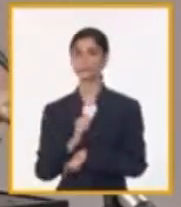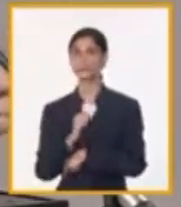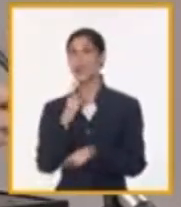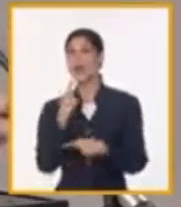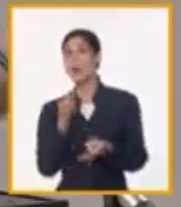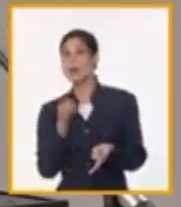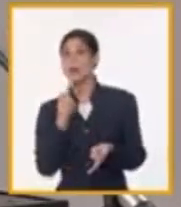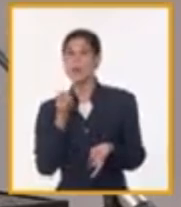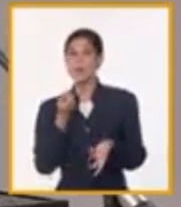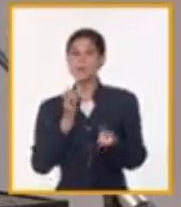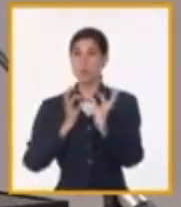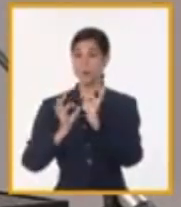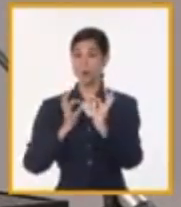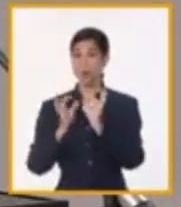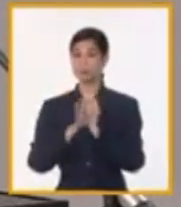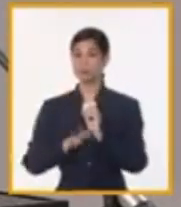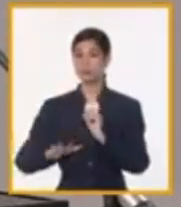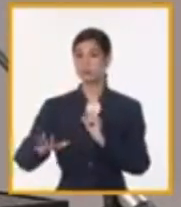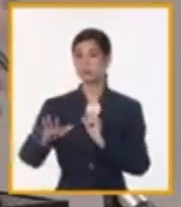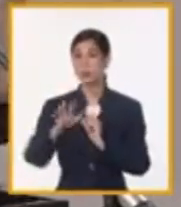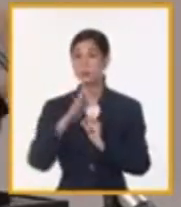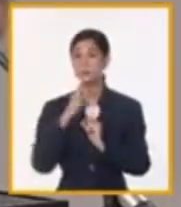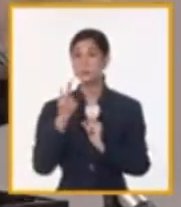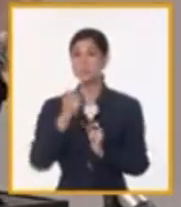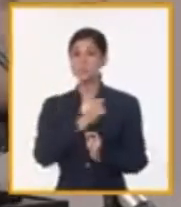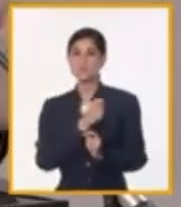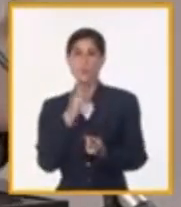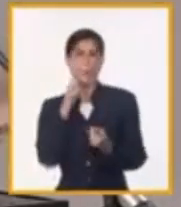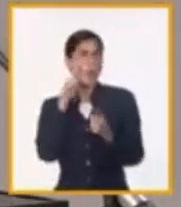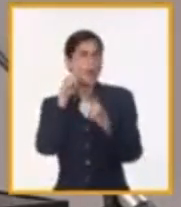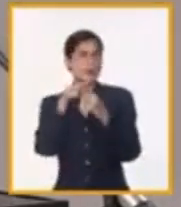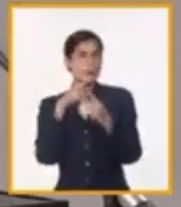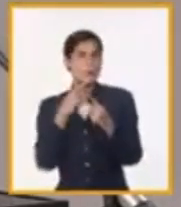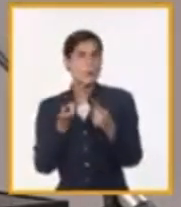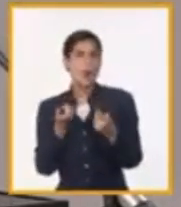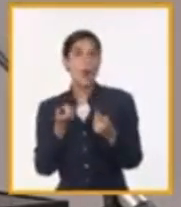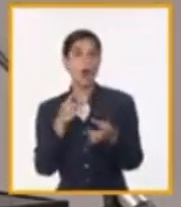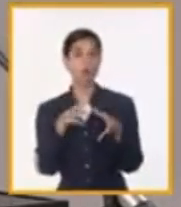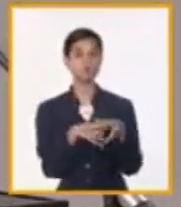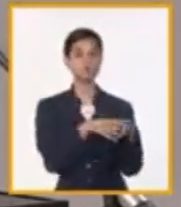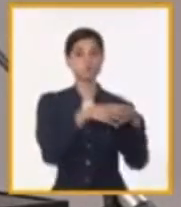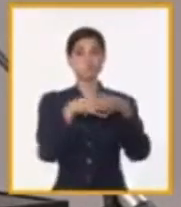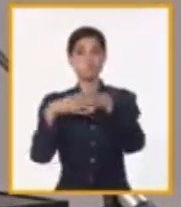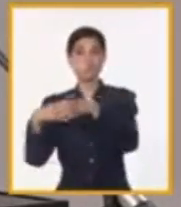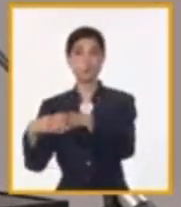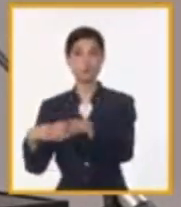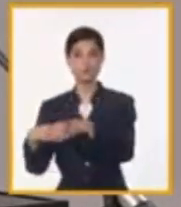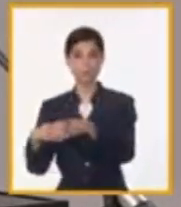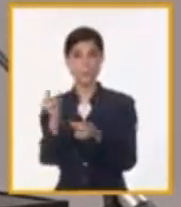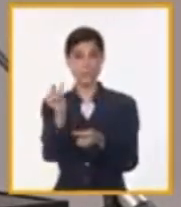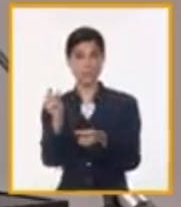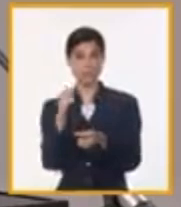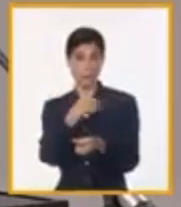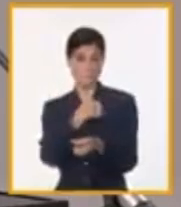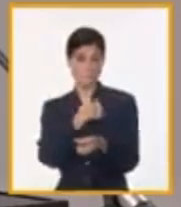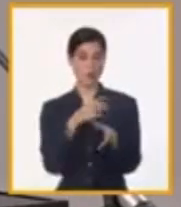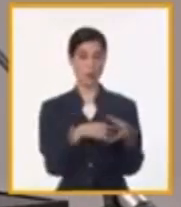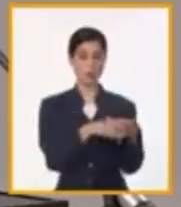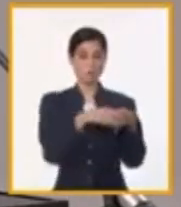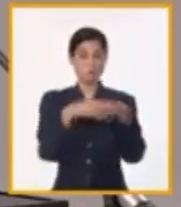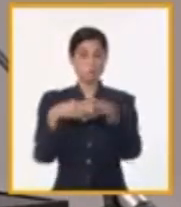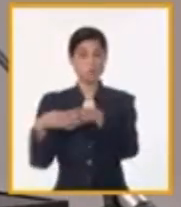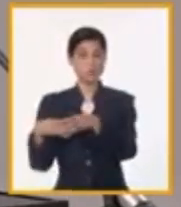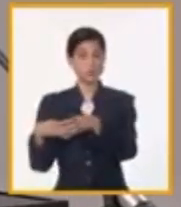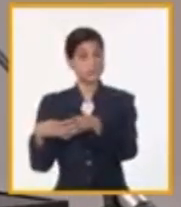de traer nuevamente tropas extranjeras como dando la imagen de que está haciendo algo pero por el otro para nadie es un secreto que